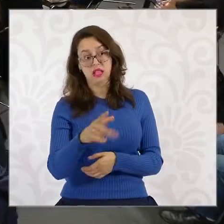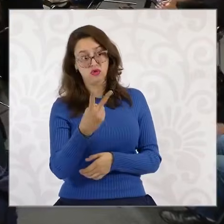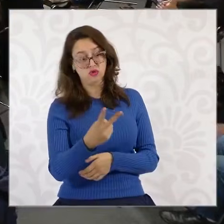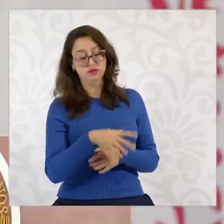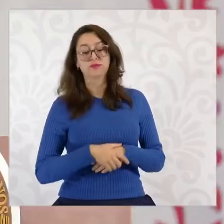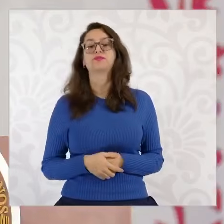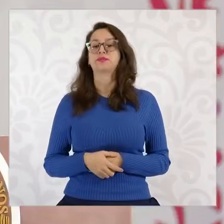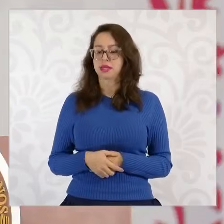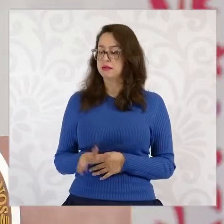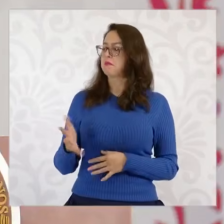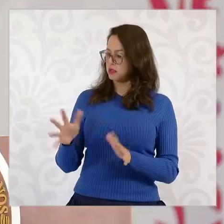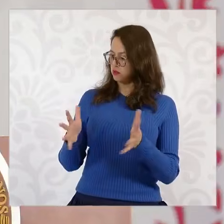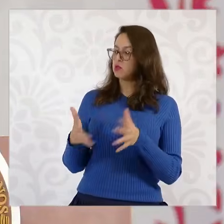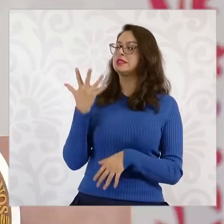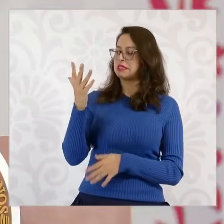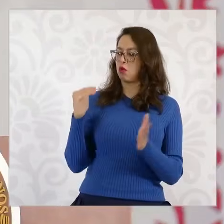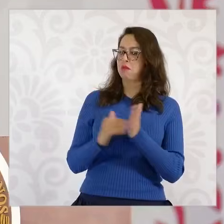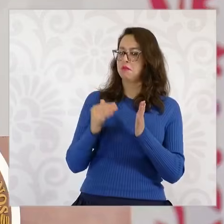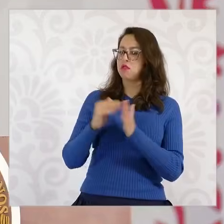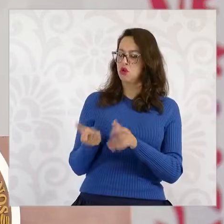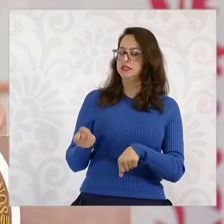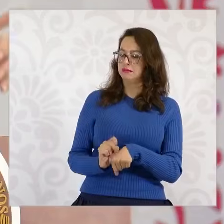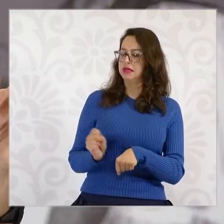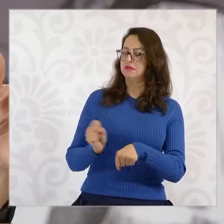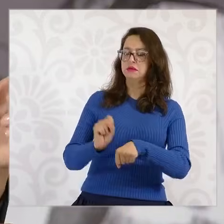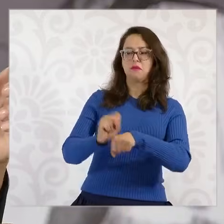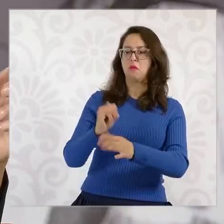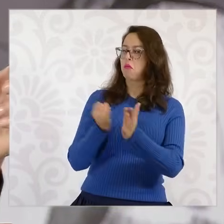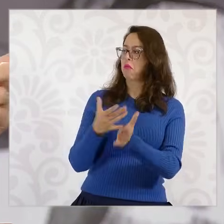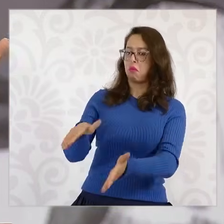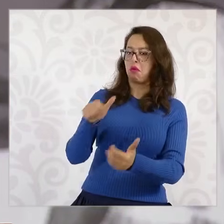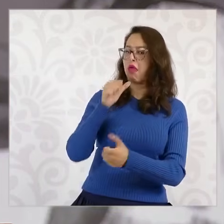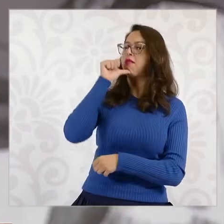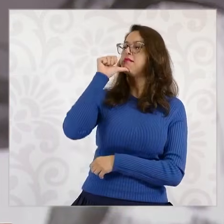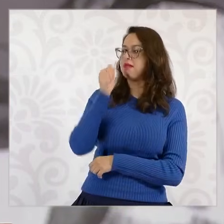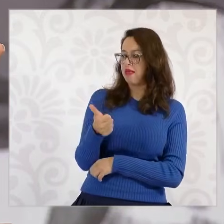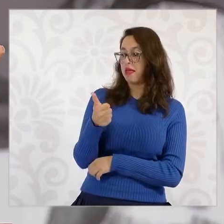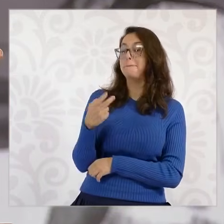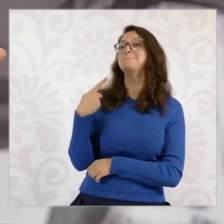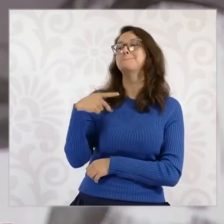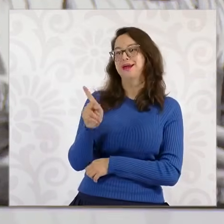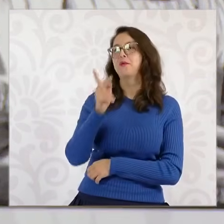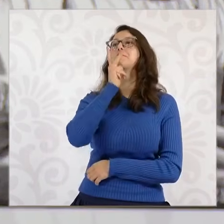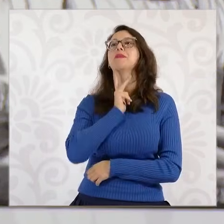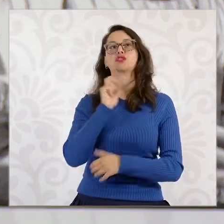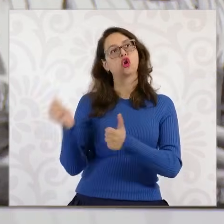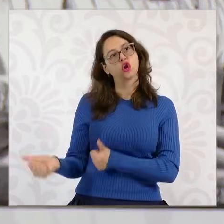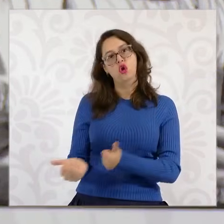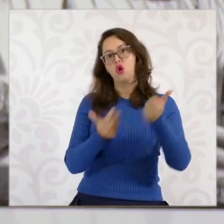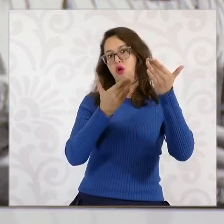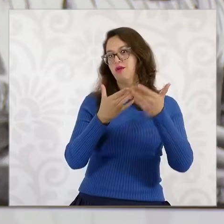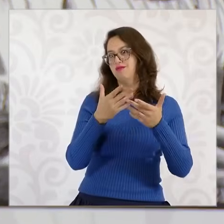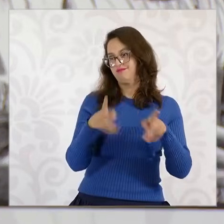de 5,000 millones de pesos. Se compensan con lo que todavía exporta Pemex, que obviamente